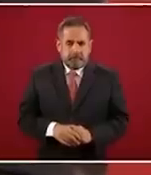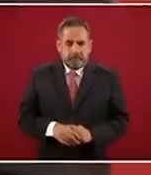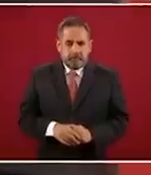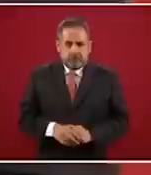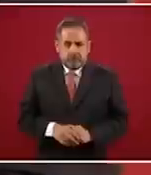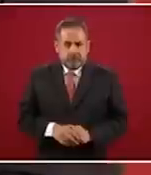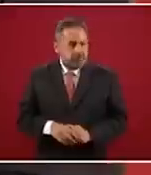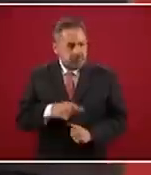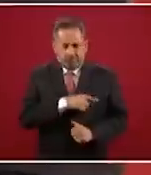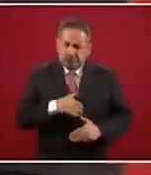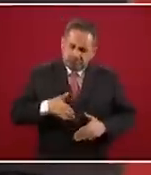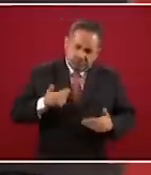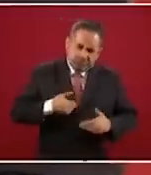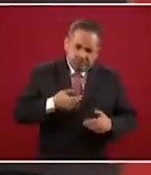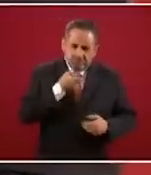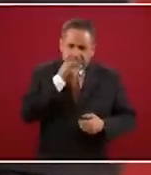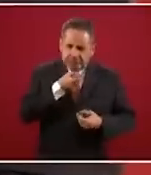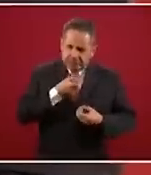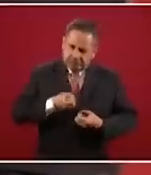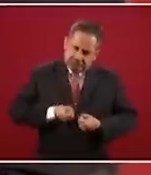Decir todo,